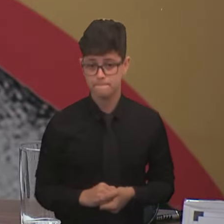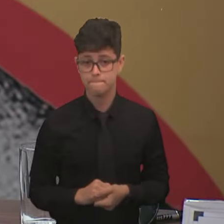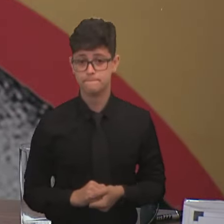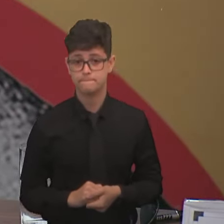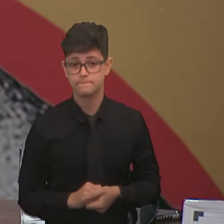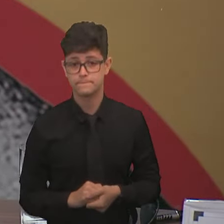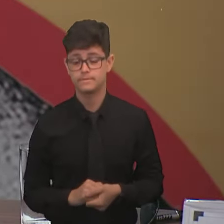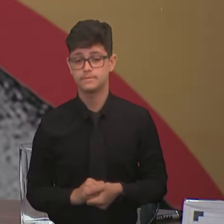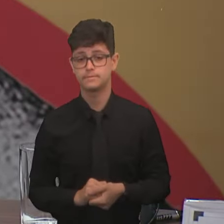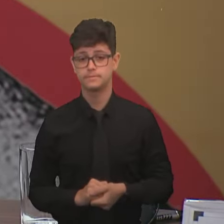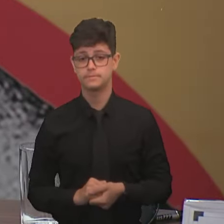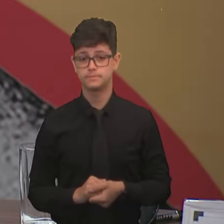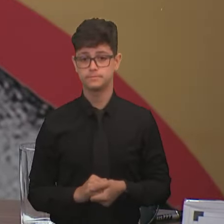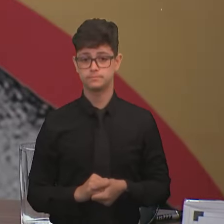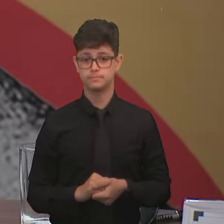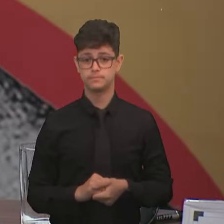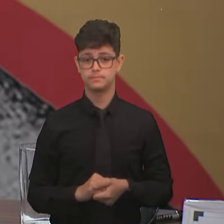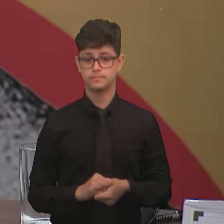y